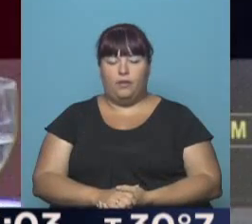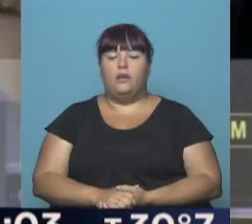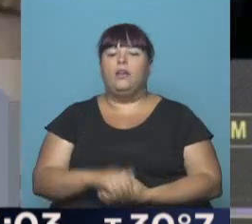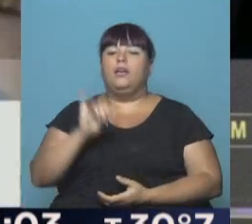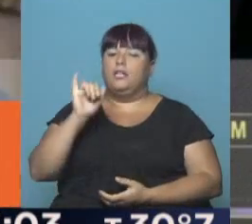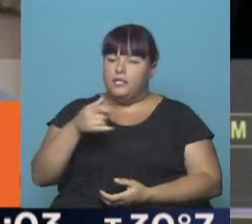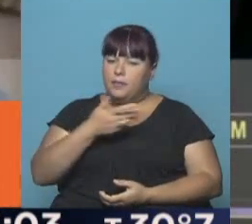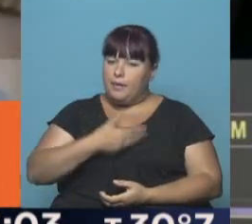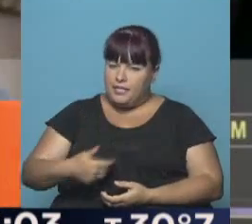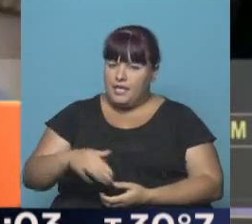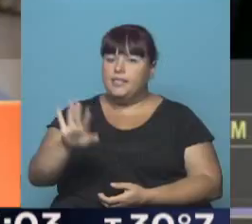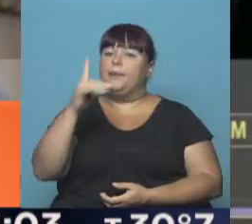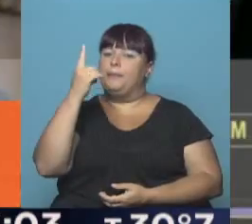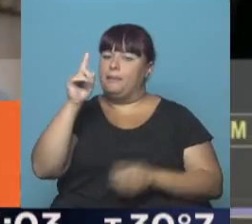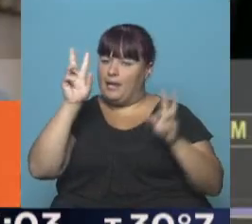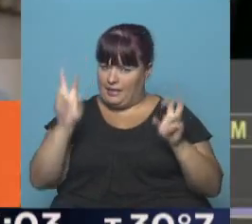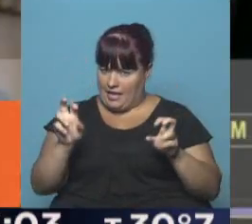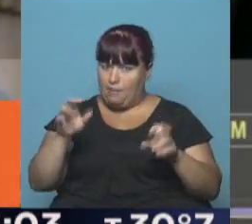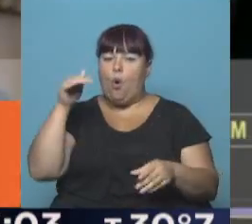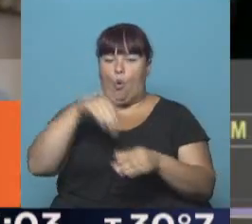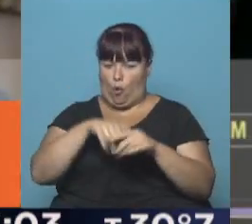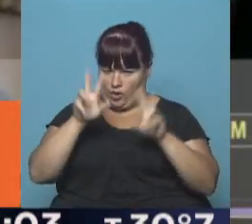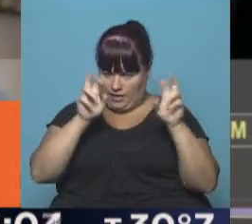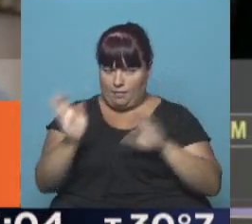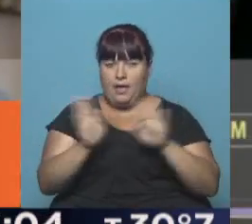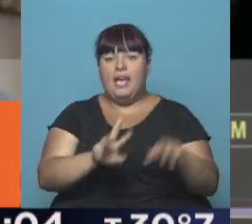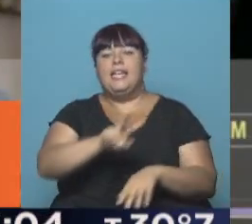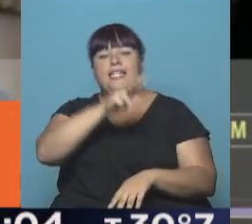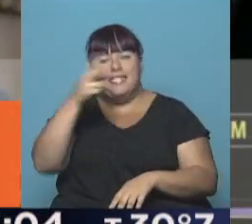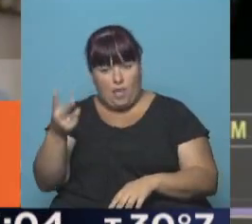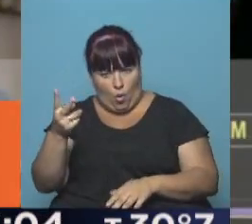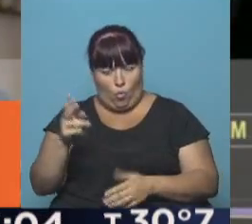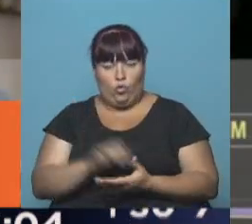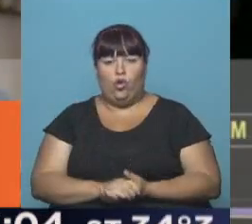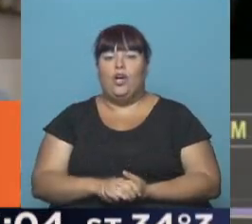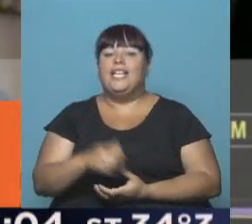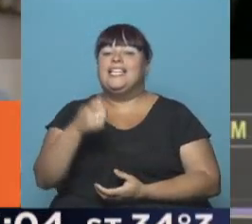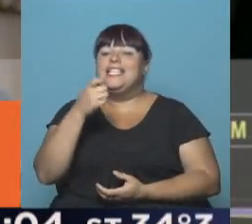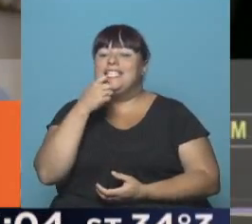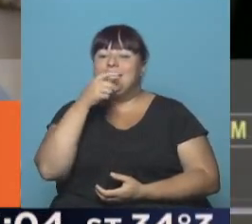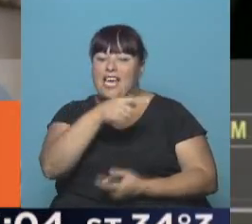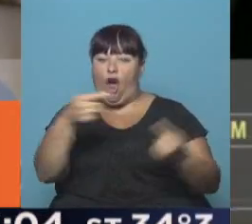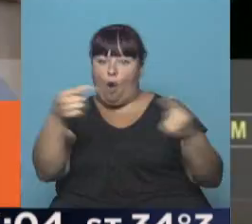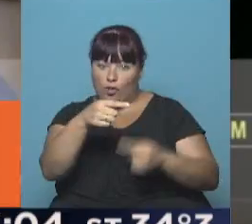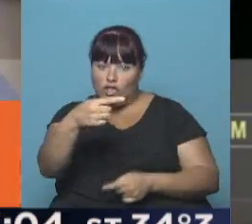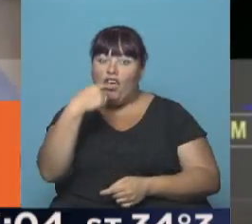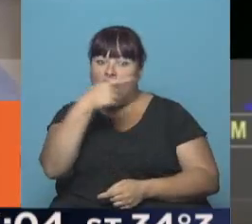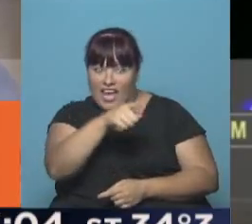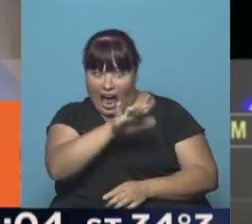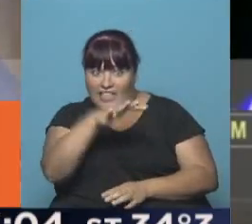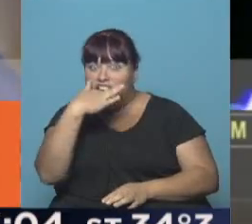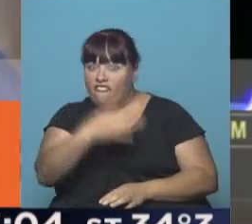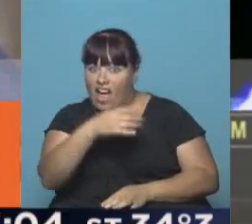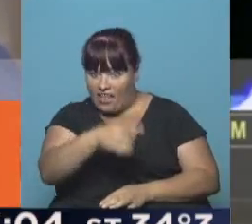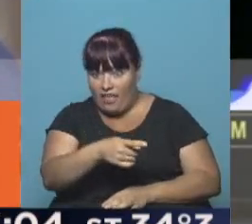señor presidente. Primera cuestión, hay que votar esto. Segunda cuestión, si lo que está diciendo la oposición es